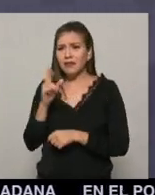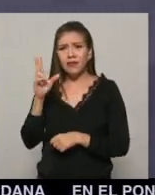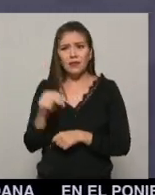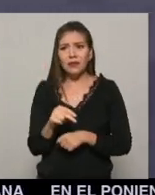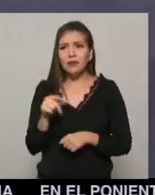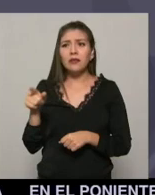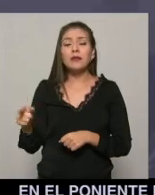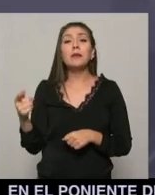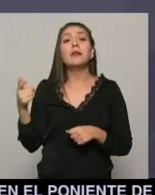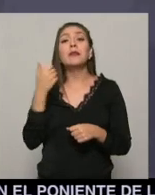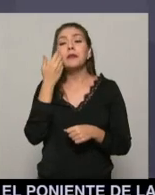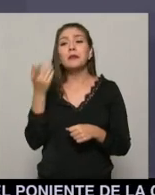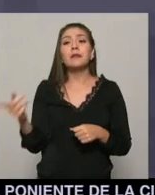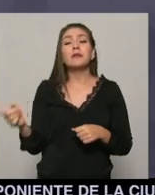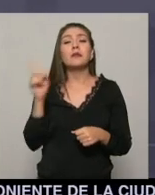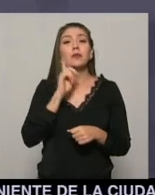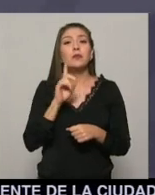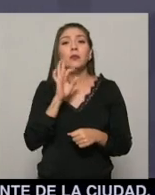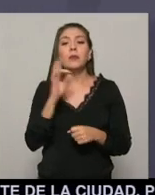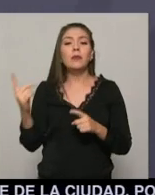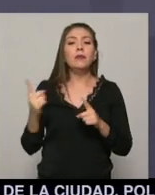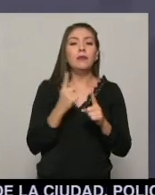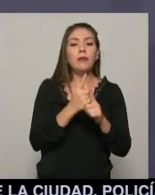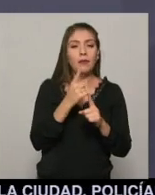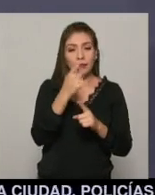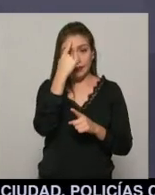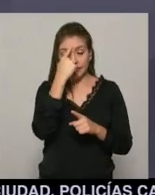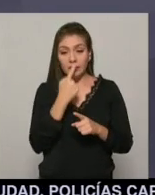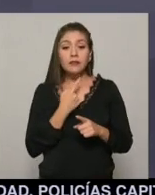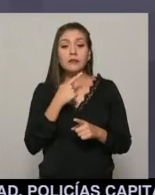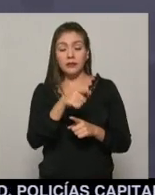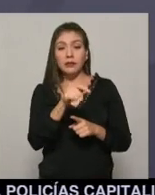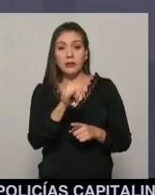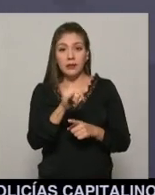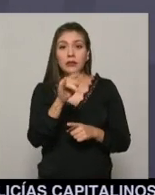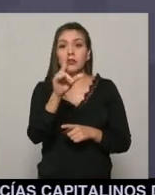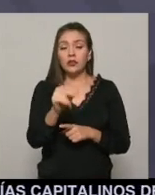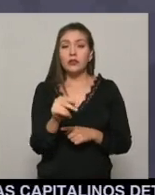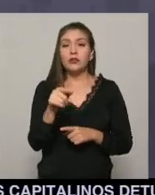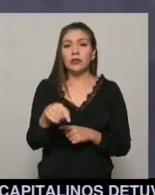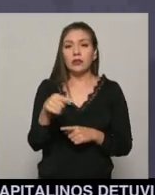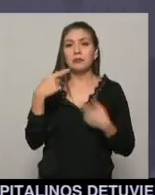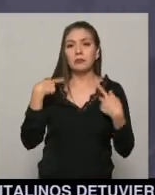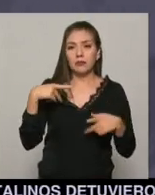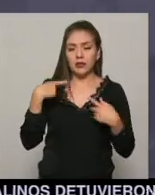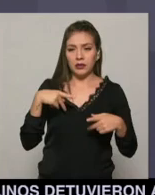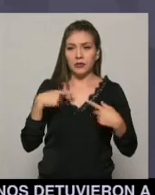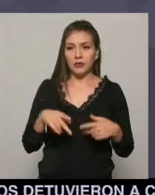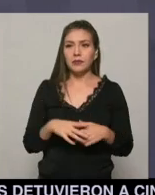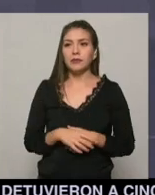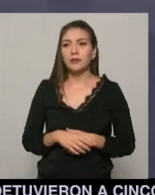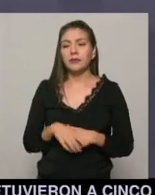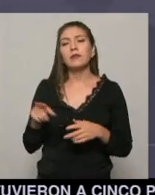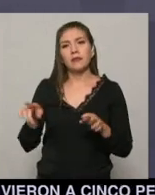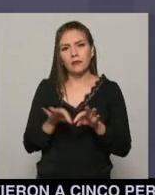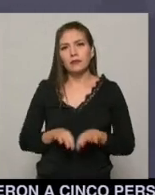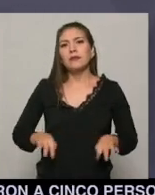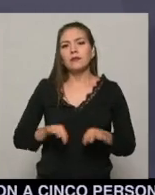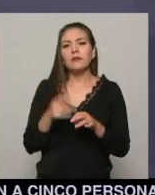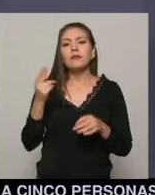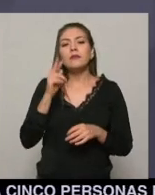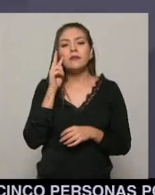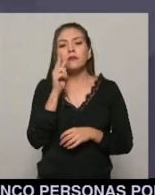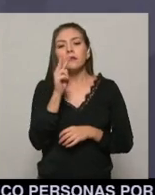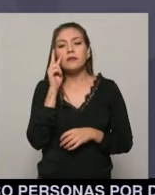pueda identificar a los agresores. Es importante la identificación, desde luego, en un procedimiento penal, pero